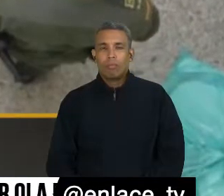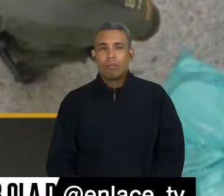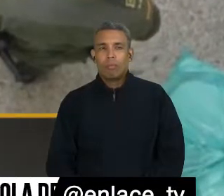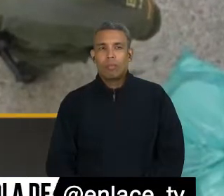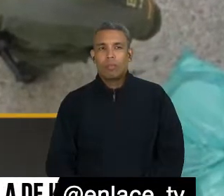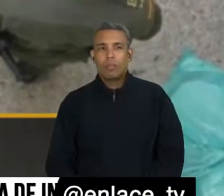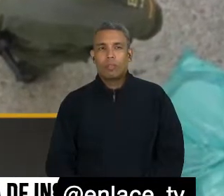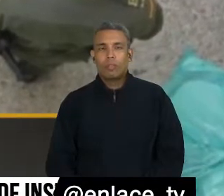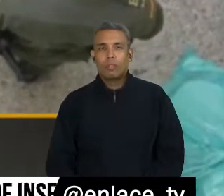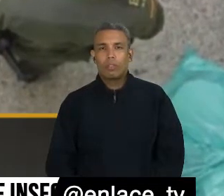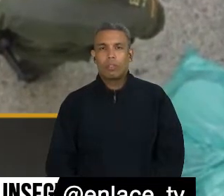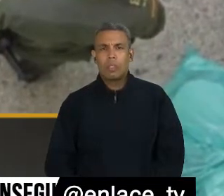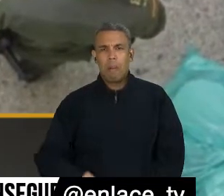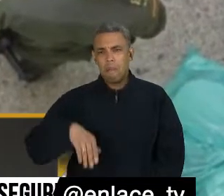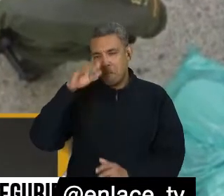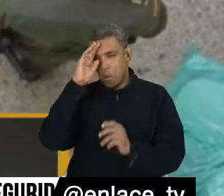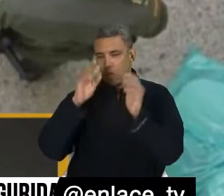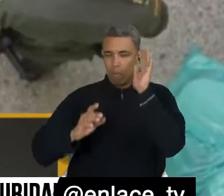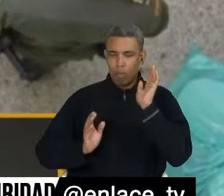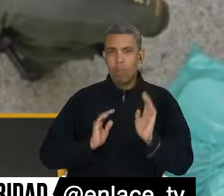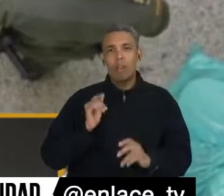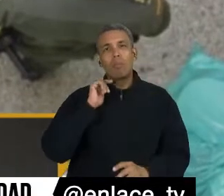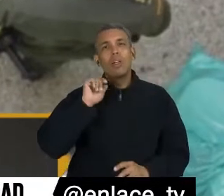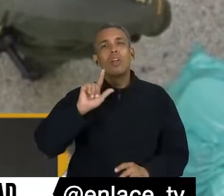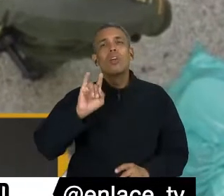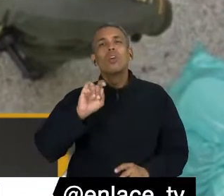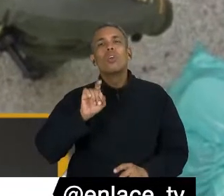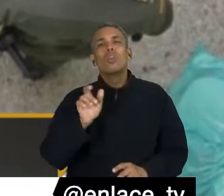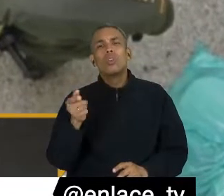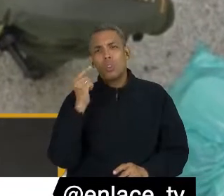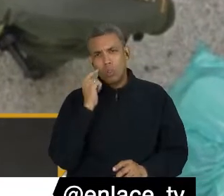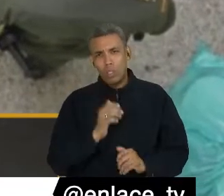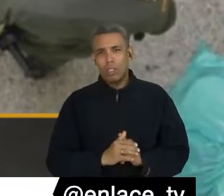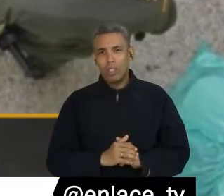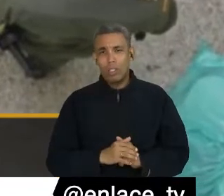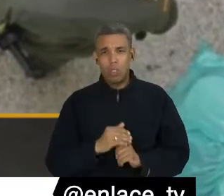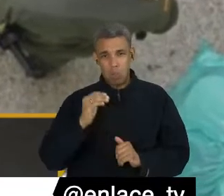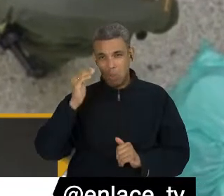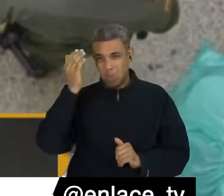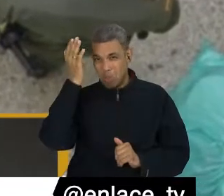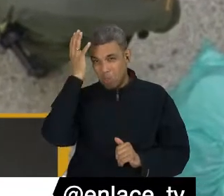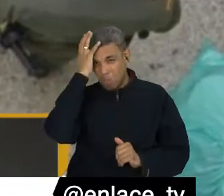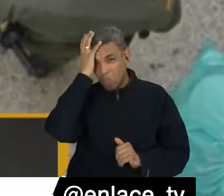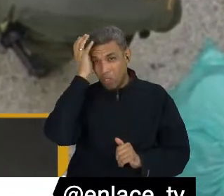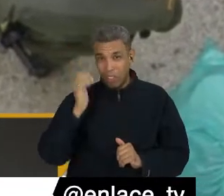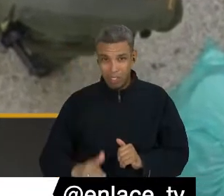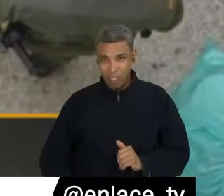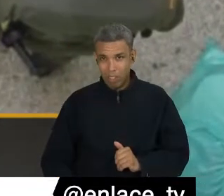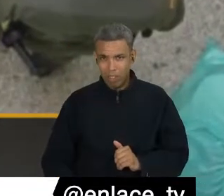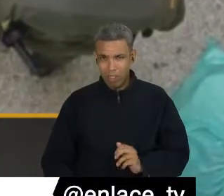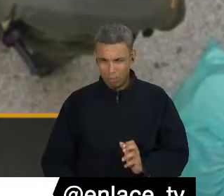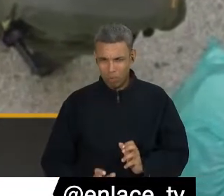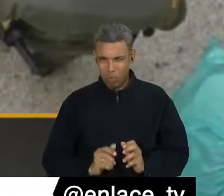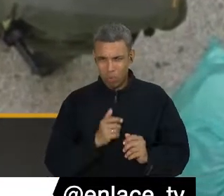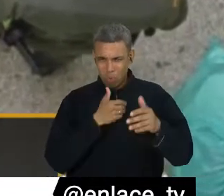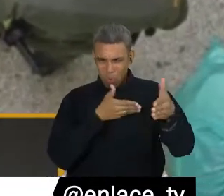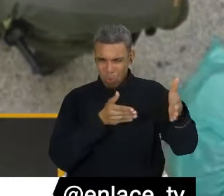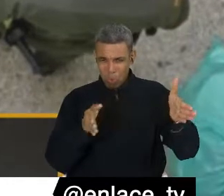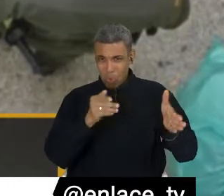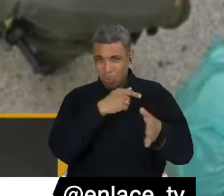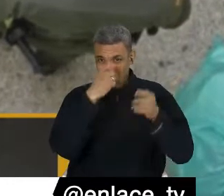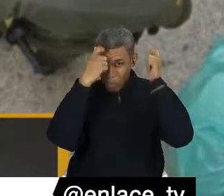Heridas en la cabeza y manos sufrió Luis Duarte, de 22 años, luego de que con un golpe con su cabeza rompiera el cristal de un cajón de equipos contra incendios. El hombre